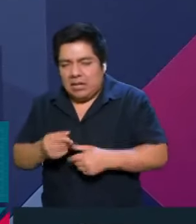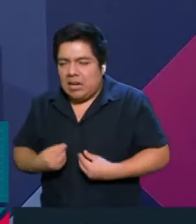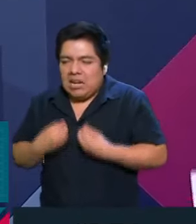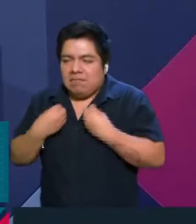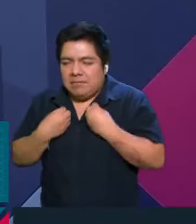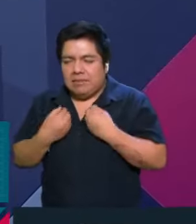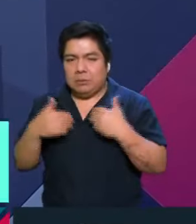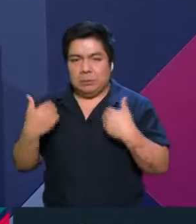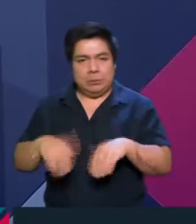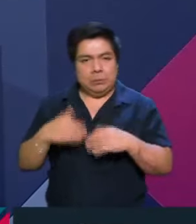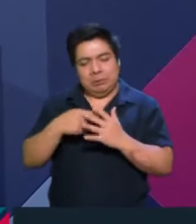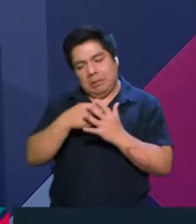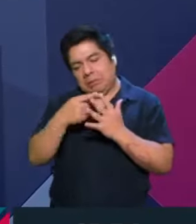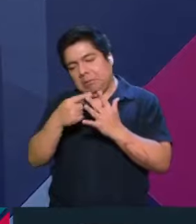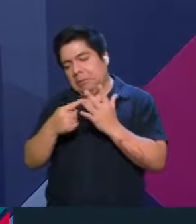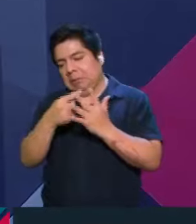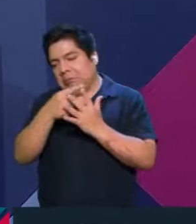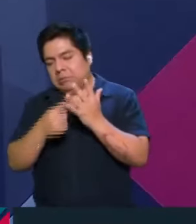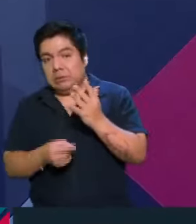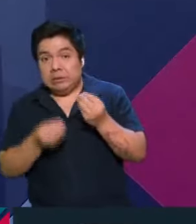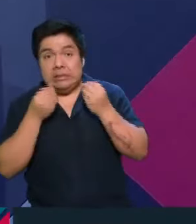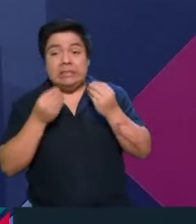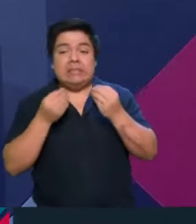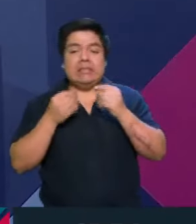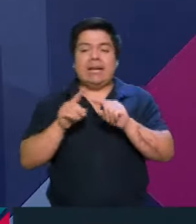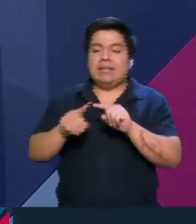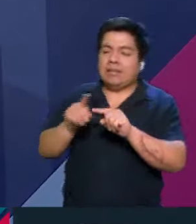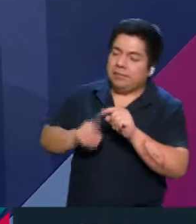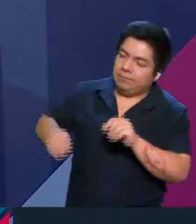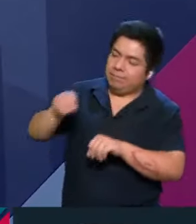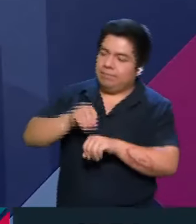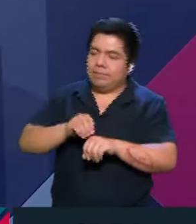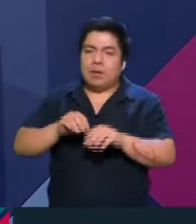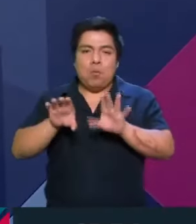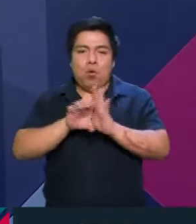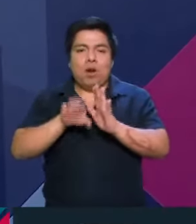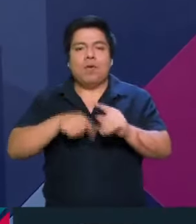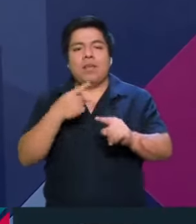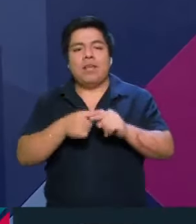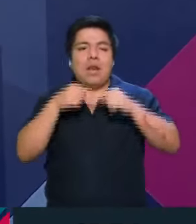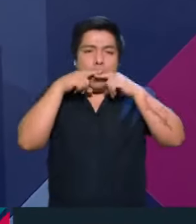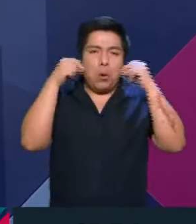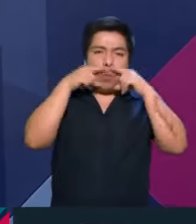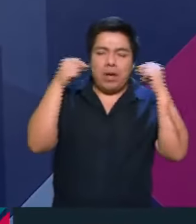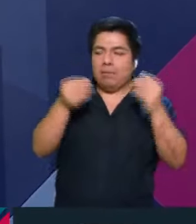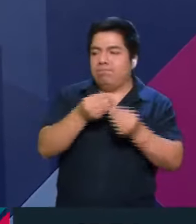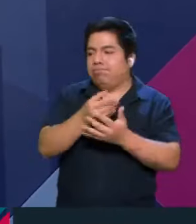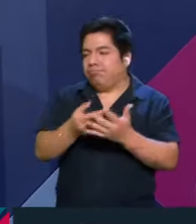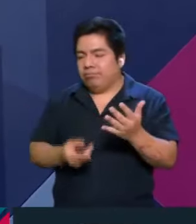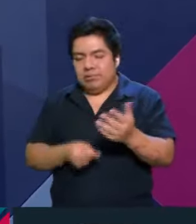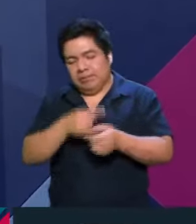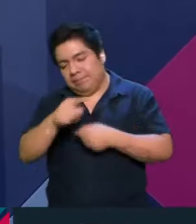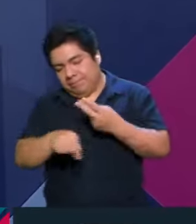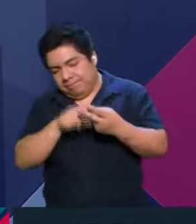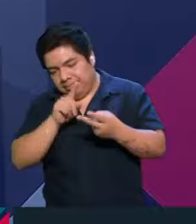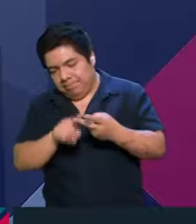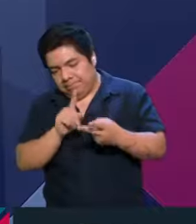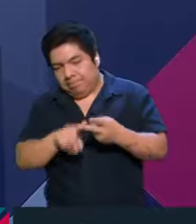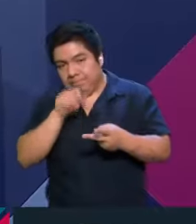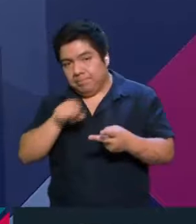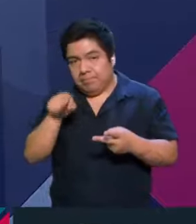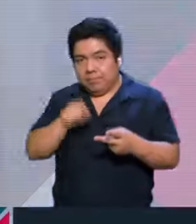memorables 1,000 grabados realizados sobre Zapata, 1,000 grabados realizados